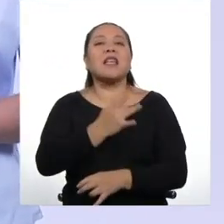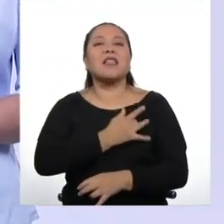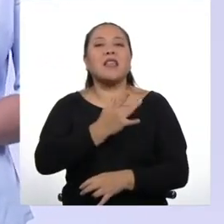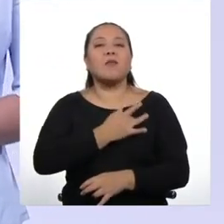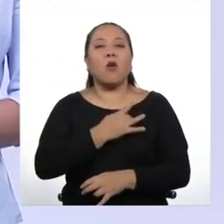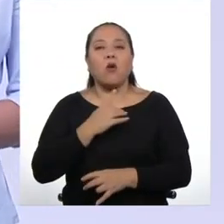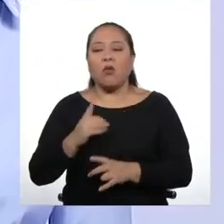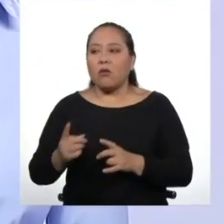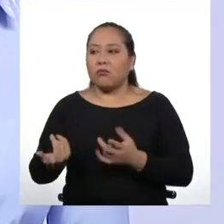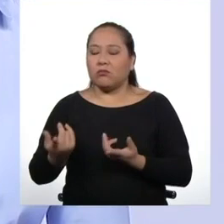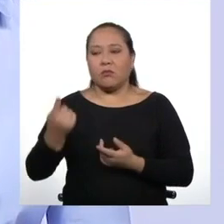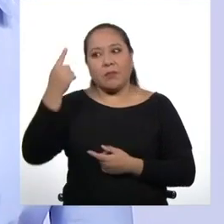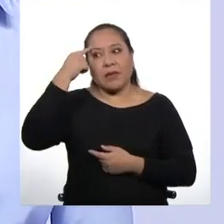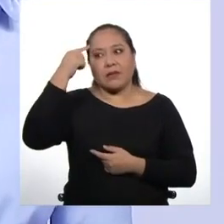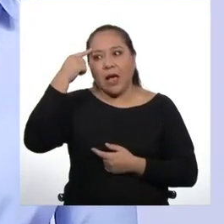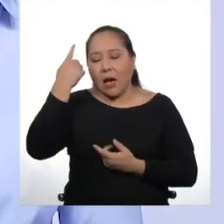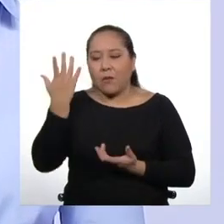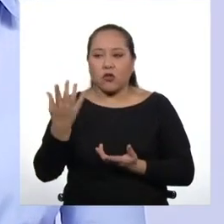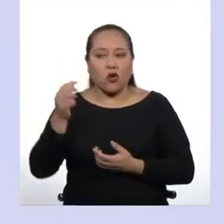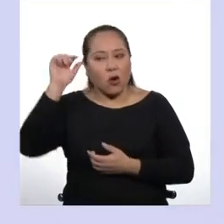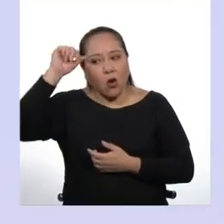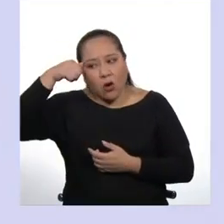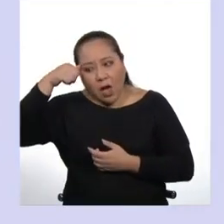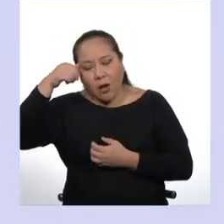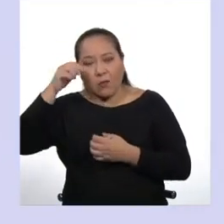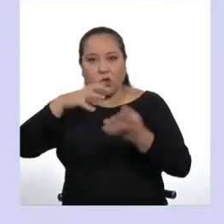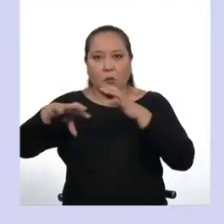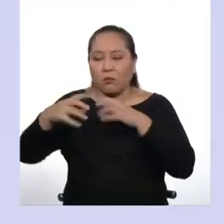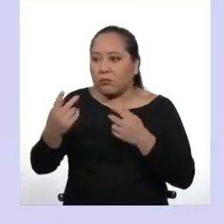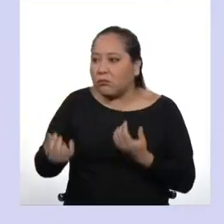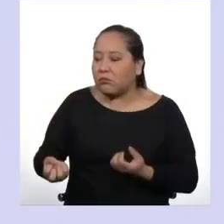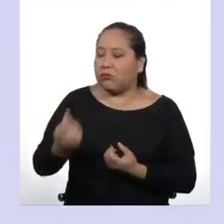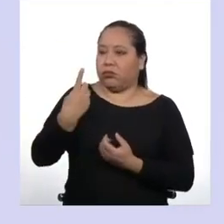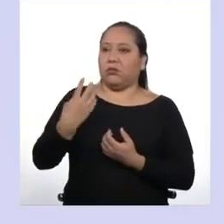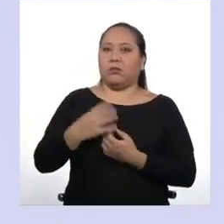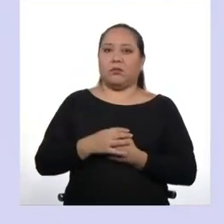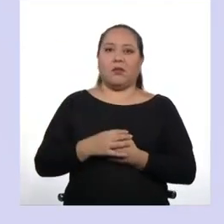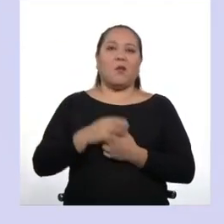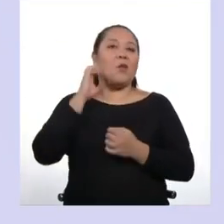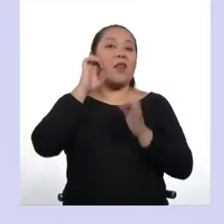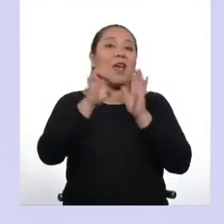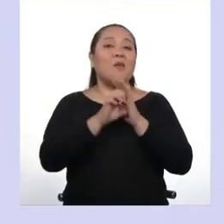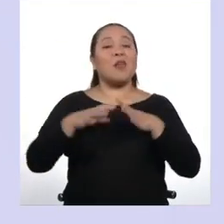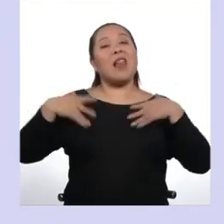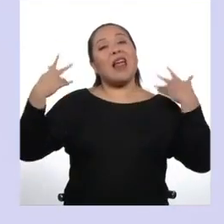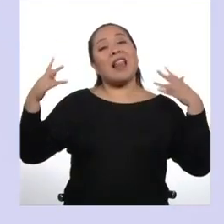cuando nos sucede, pensamos o recordamos algo. Tenemos emociones como son